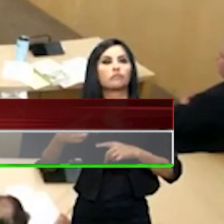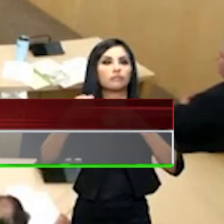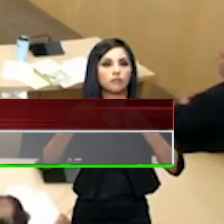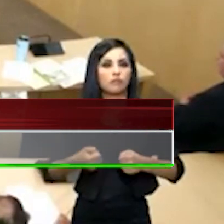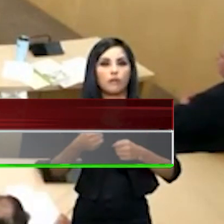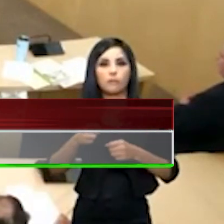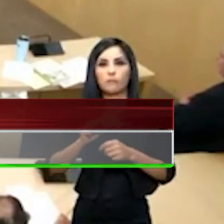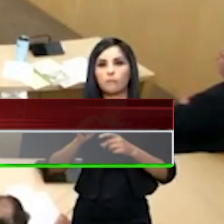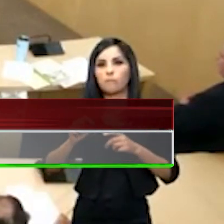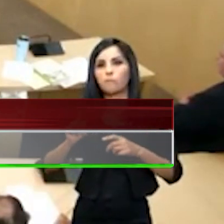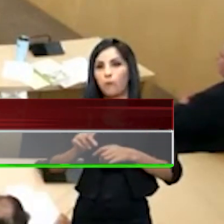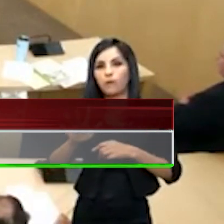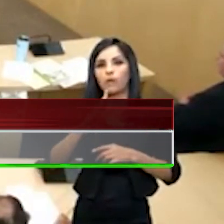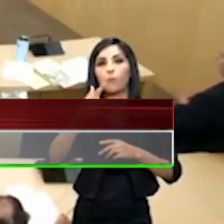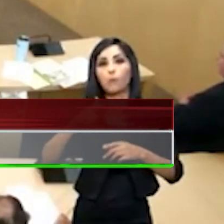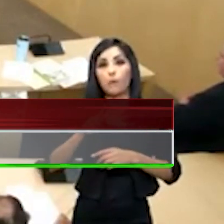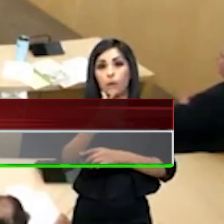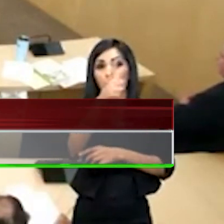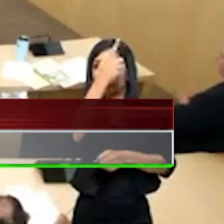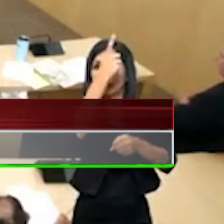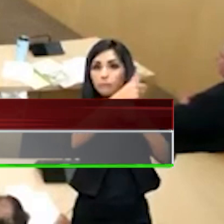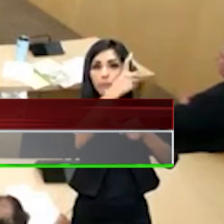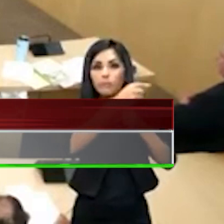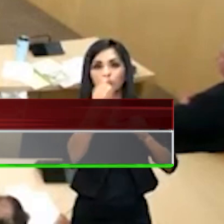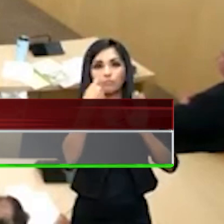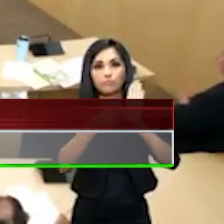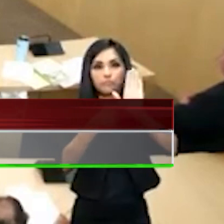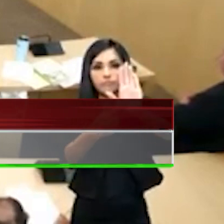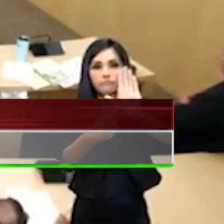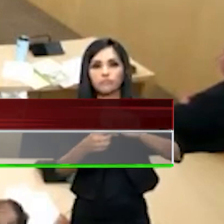Seguridad Pública. Guanajuato, primer lugar. Aquí está,